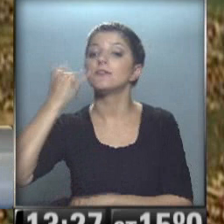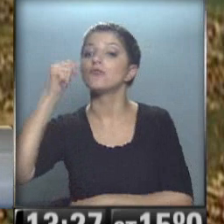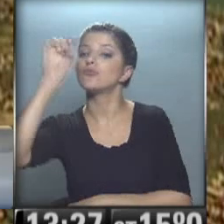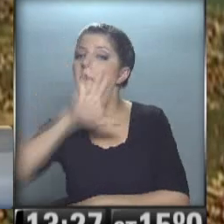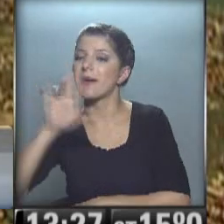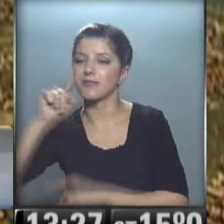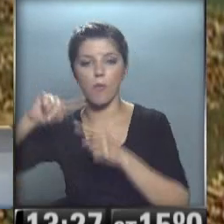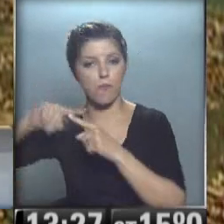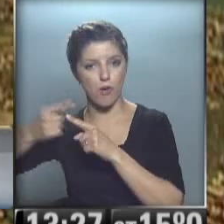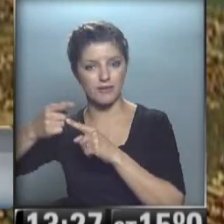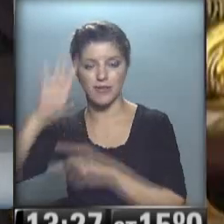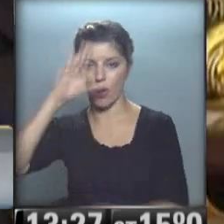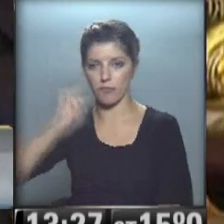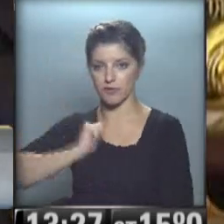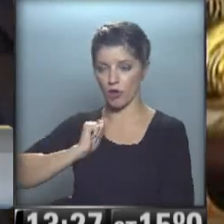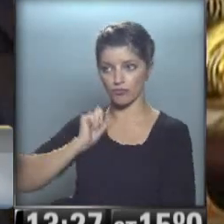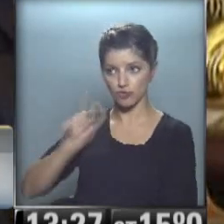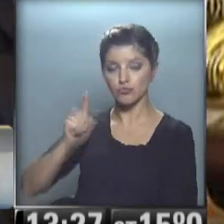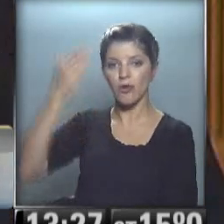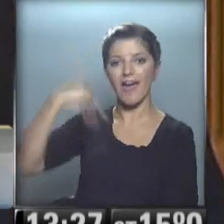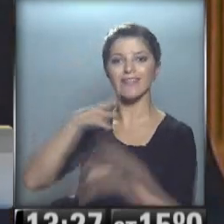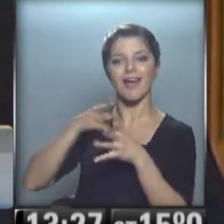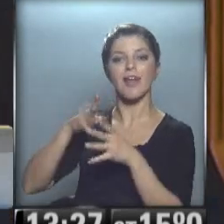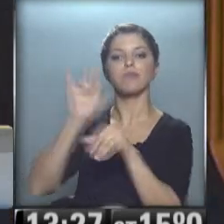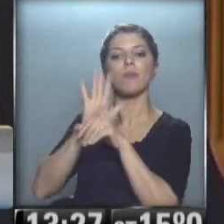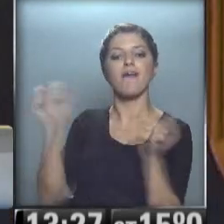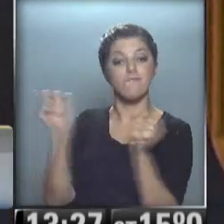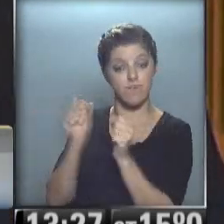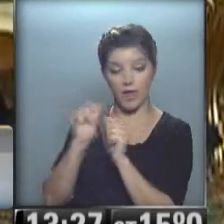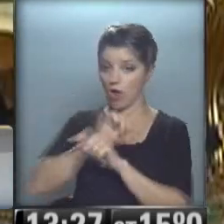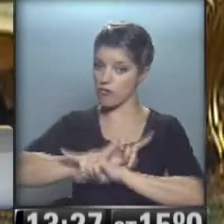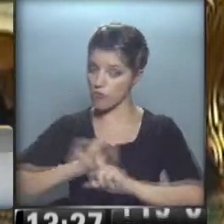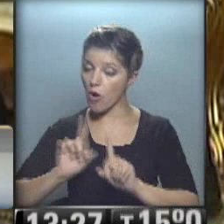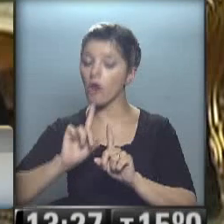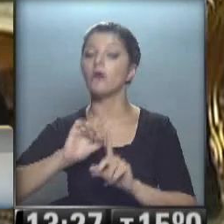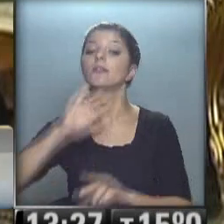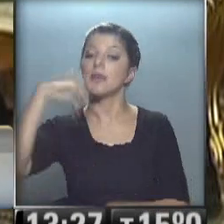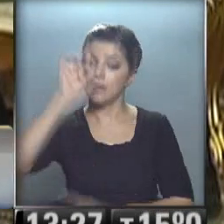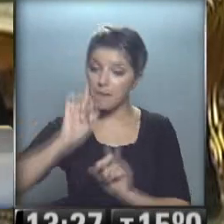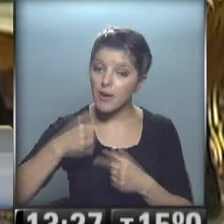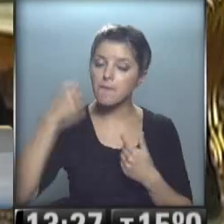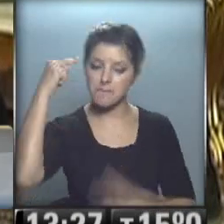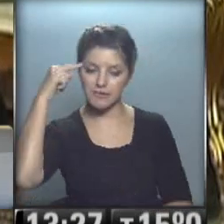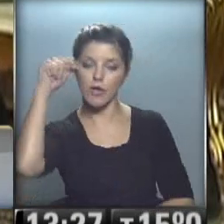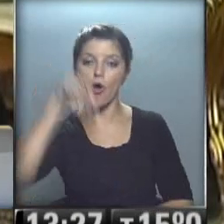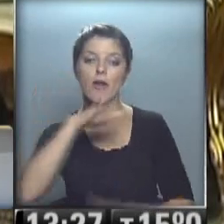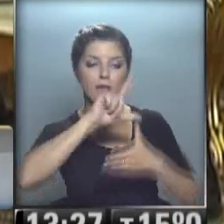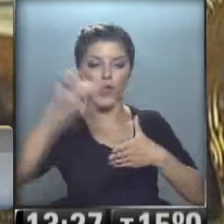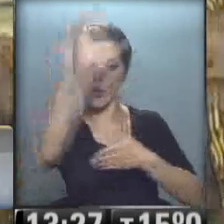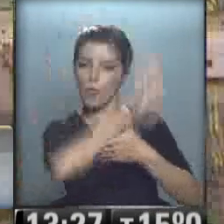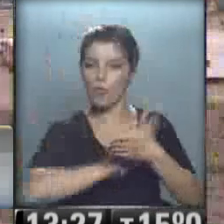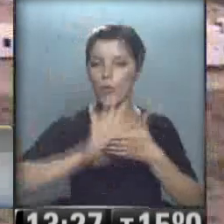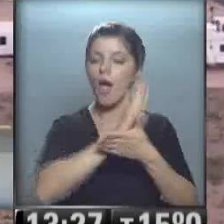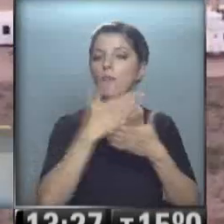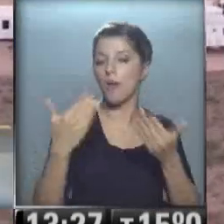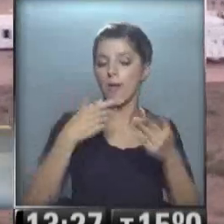acciones políticas y militares propias de la guerra fría si en cambio la posibilidad de que la región sea un campo propicio